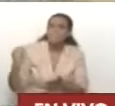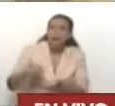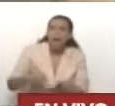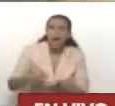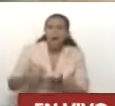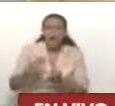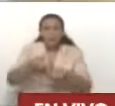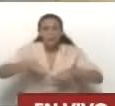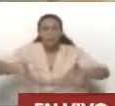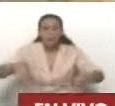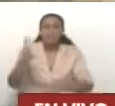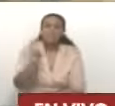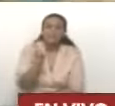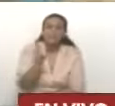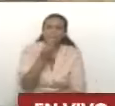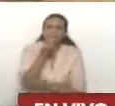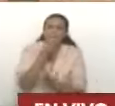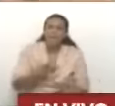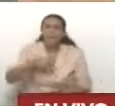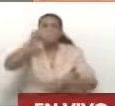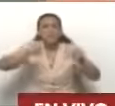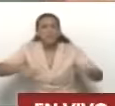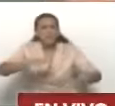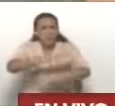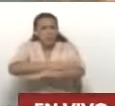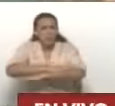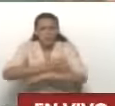esta tierra, tanta gente buena.